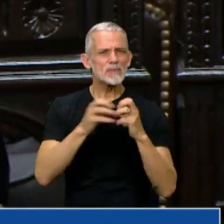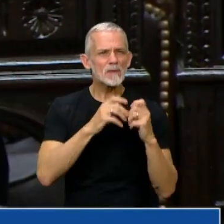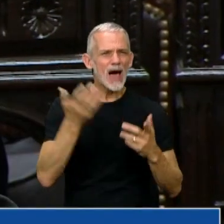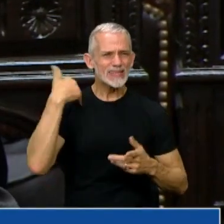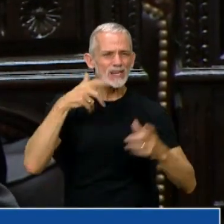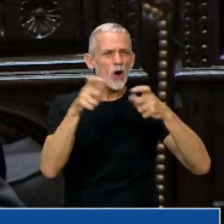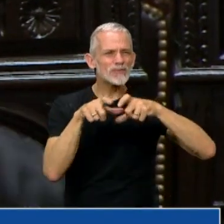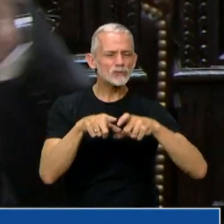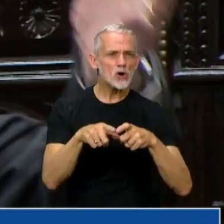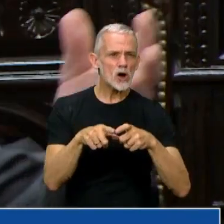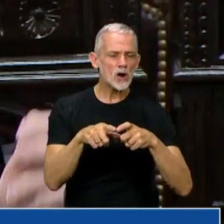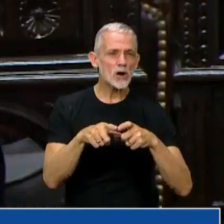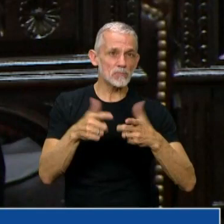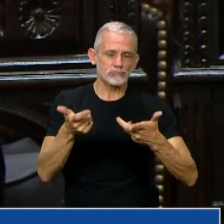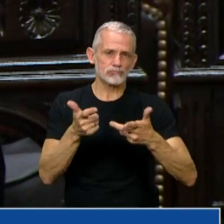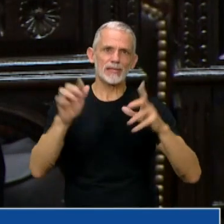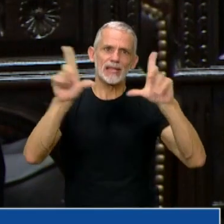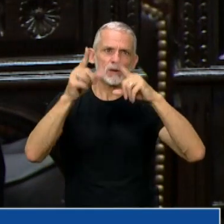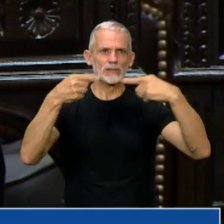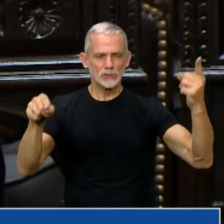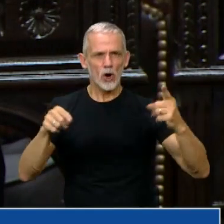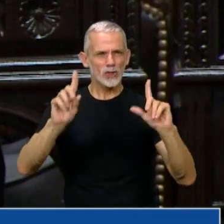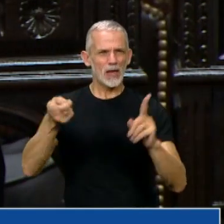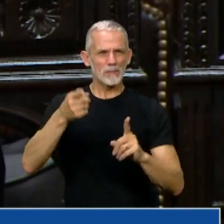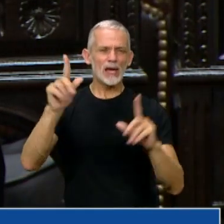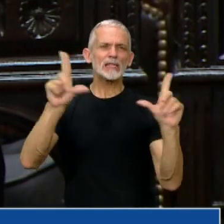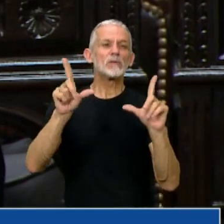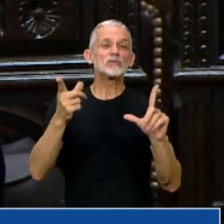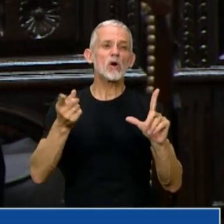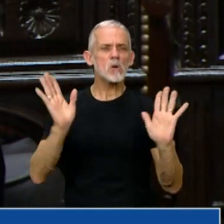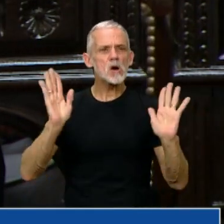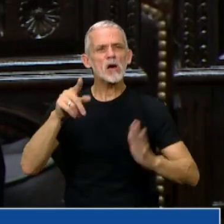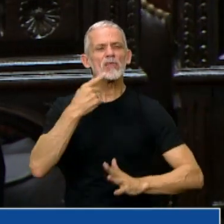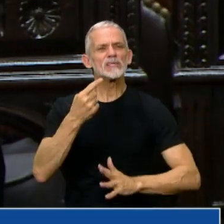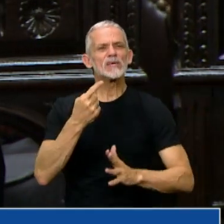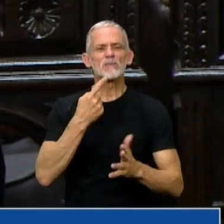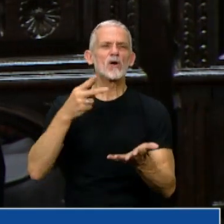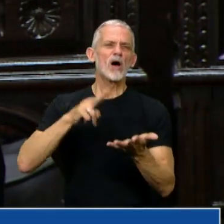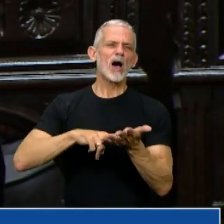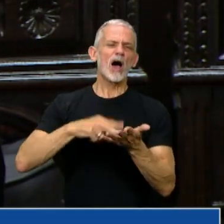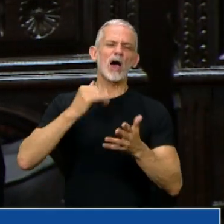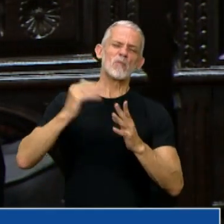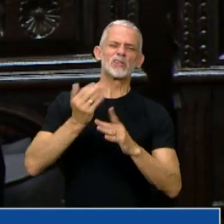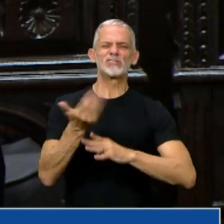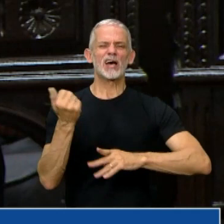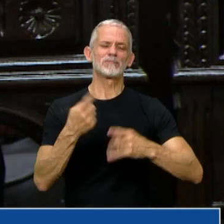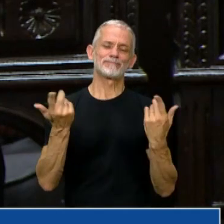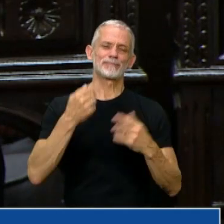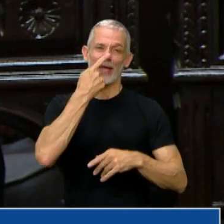debate y a través de los medios que esta era una medida electoralista.